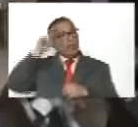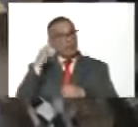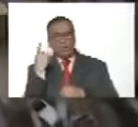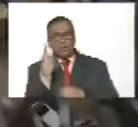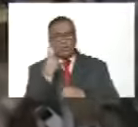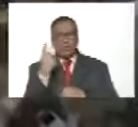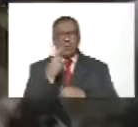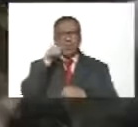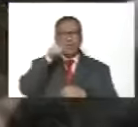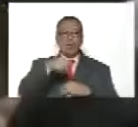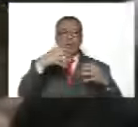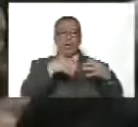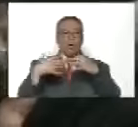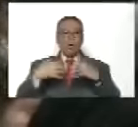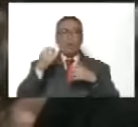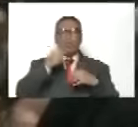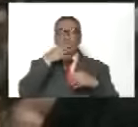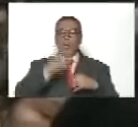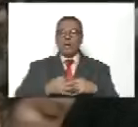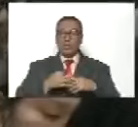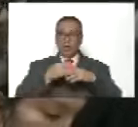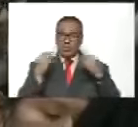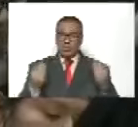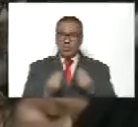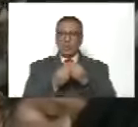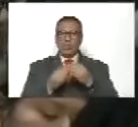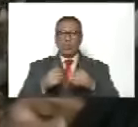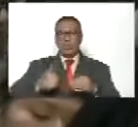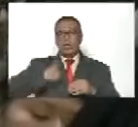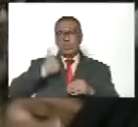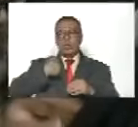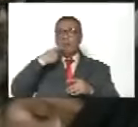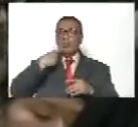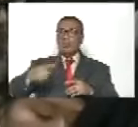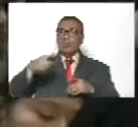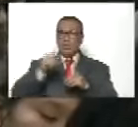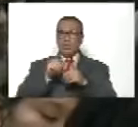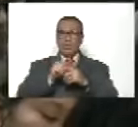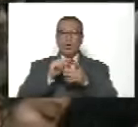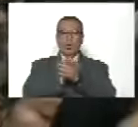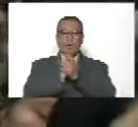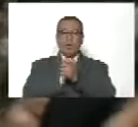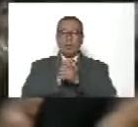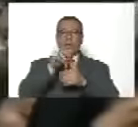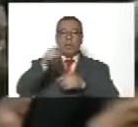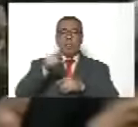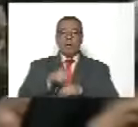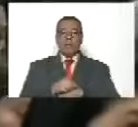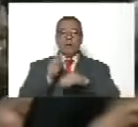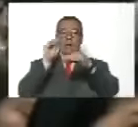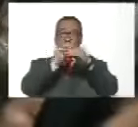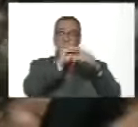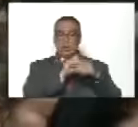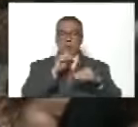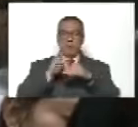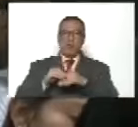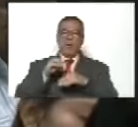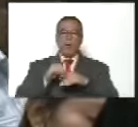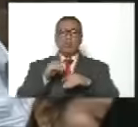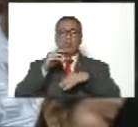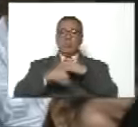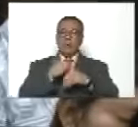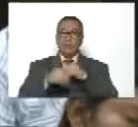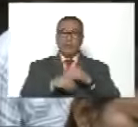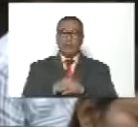individual, es una lucha esencialmente colectiva, y aprovecho este derecho de palabra, compañeras y compañeros, para convocarle a que se